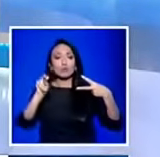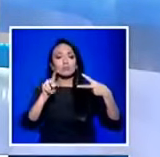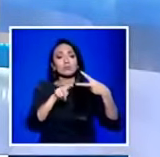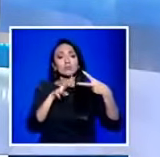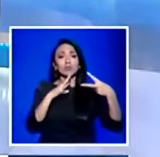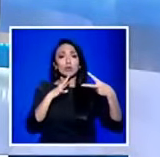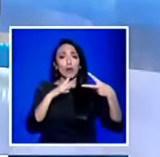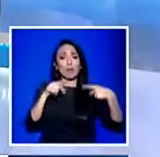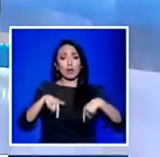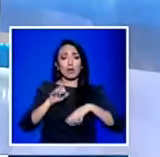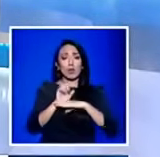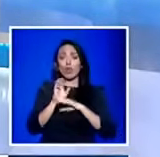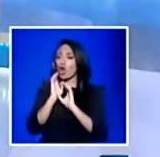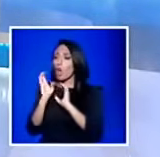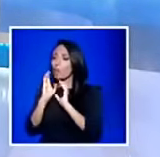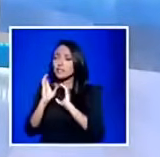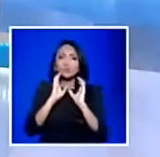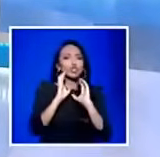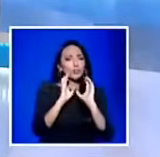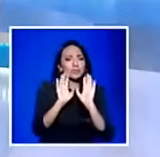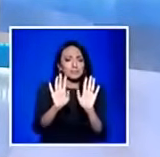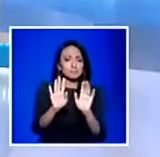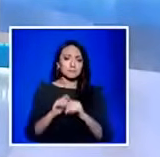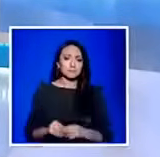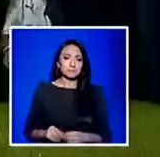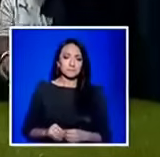en diálogo exclusivo con Televistazo.